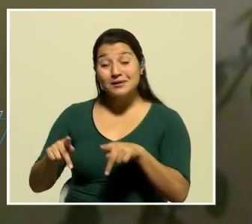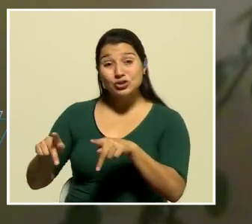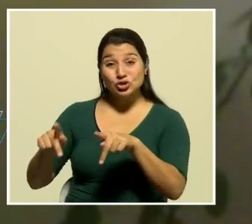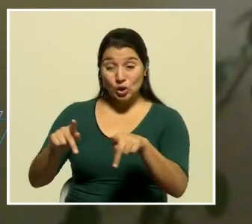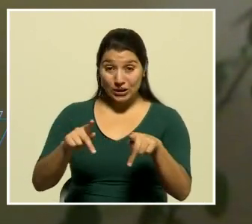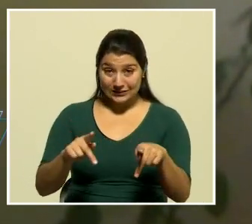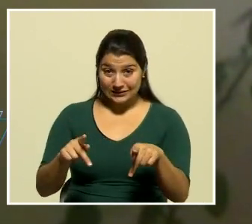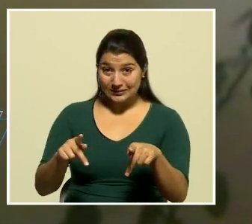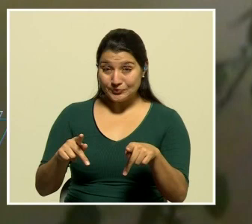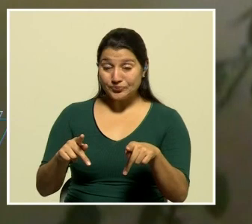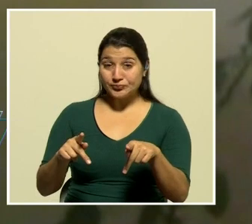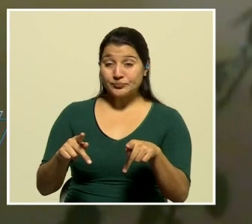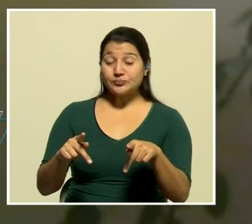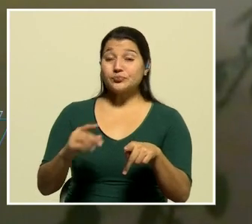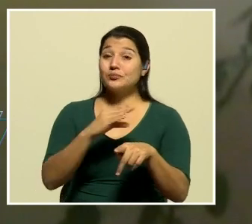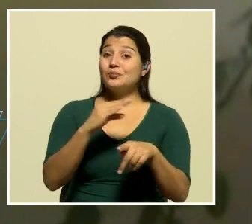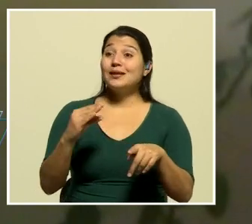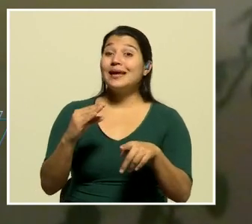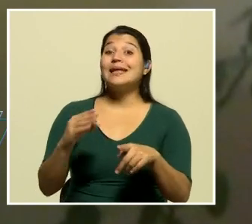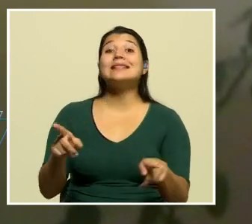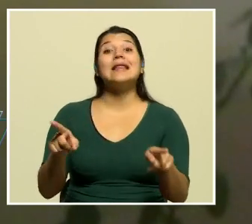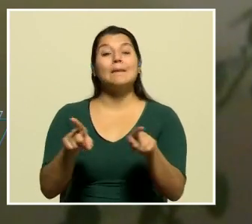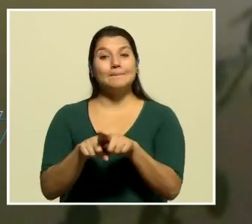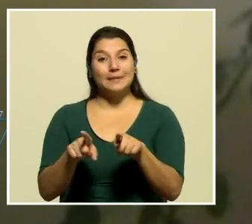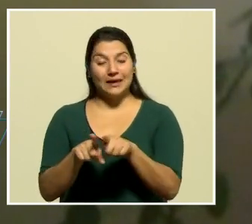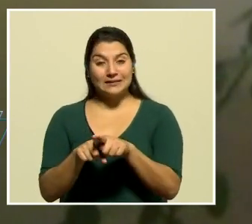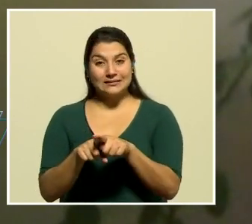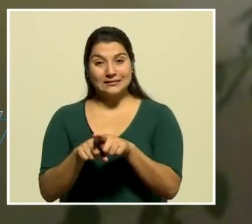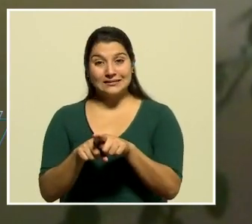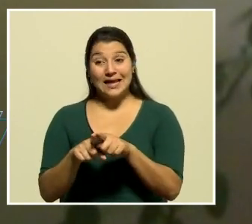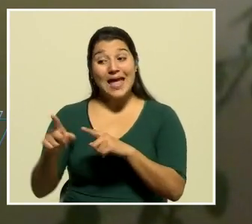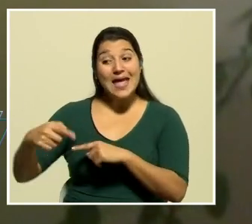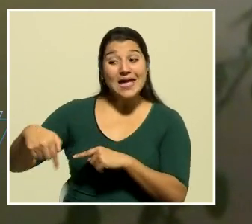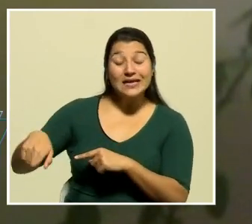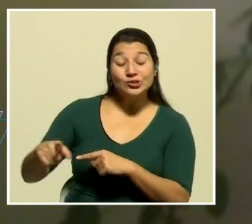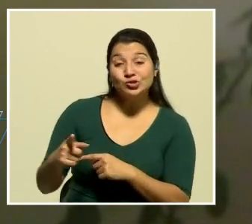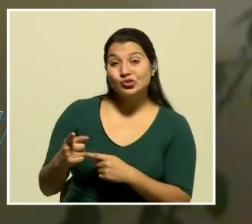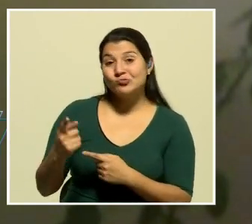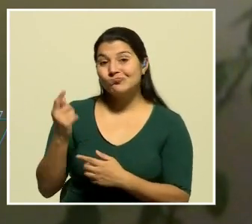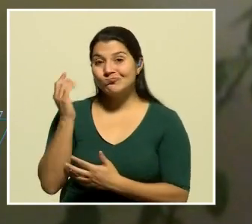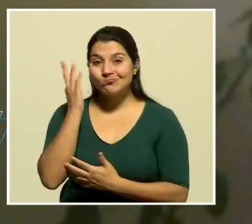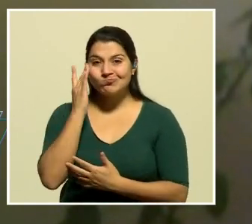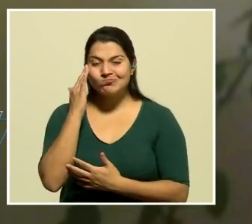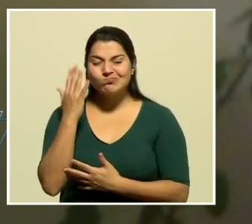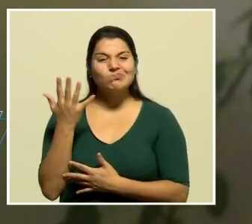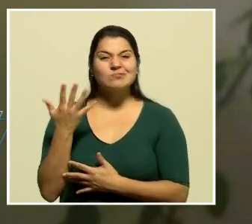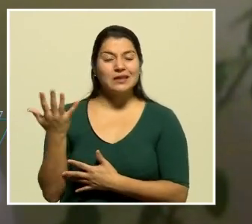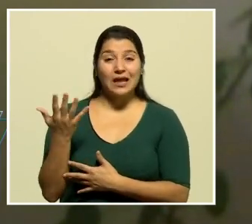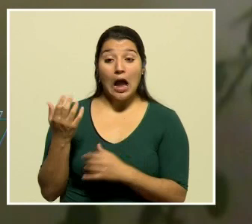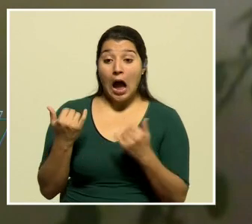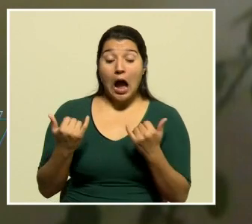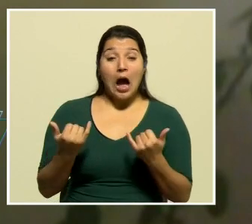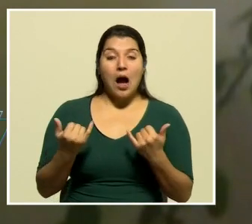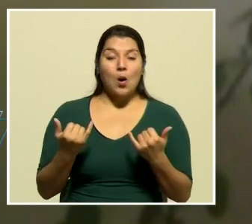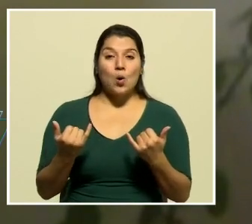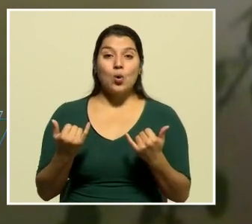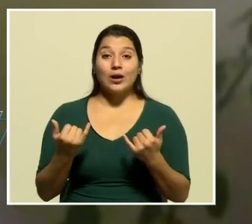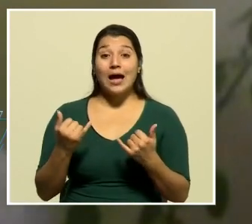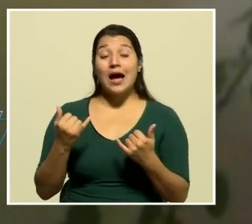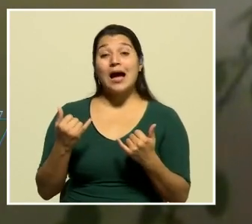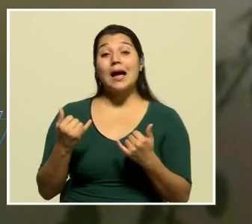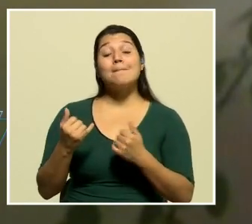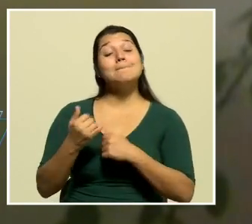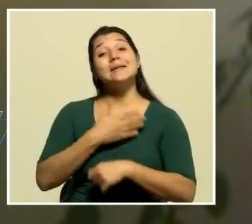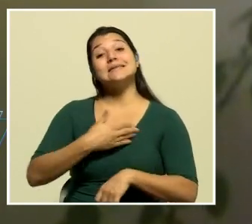Y un tema adicional es que ellos temen que ahora que Daniel